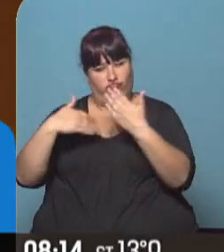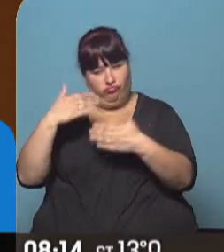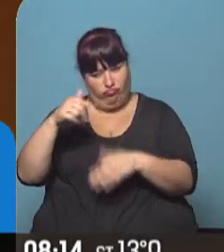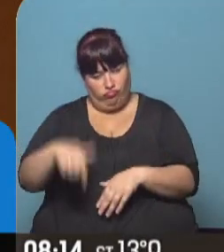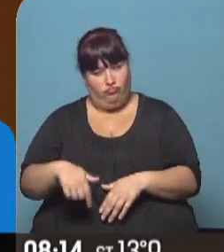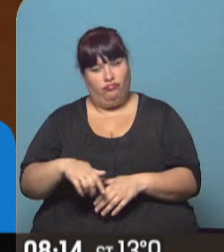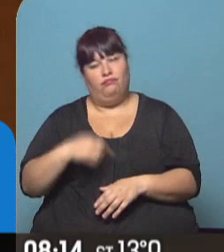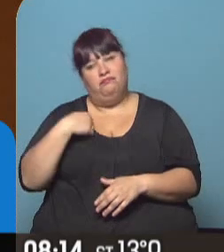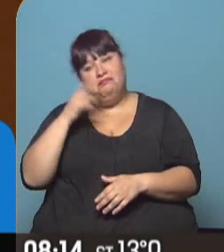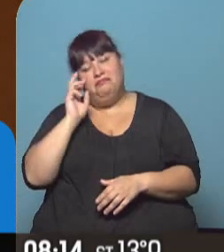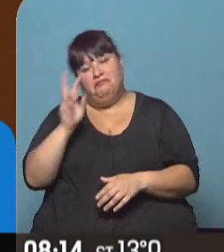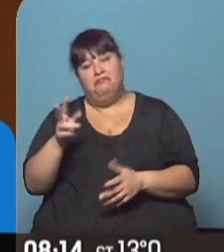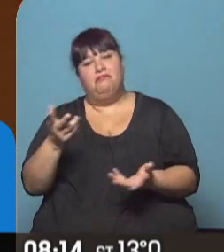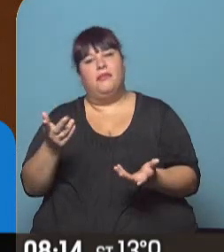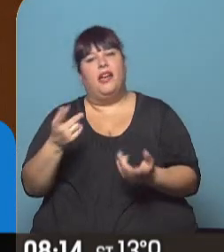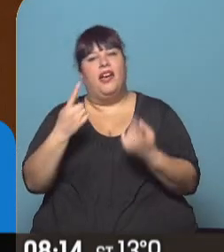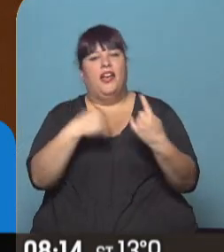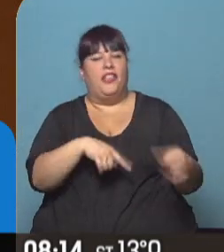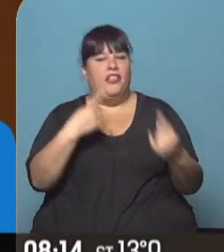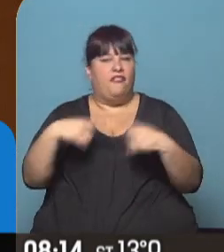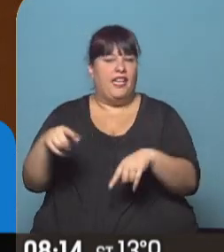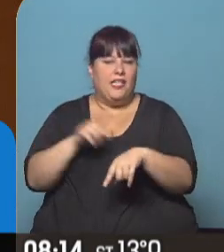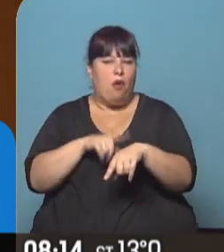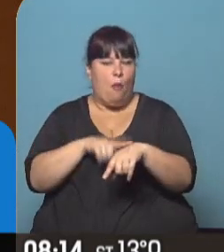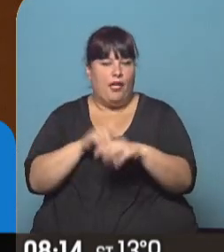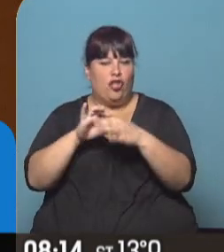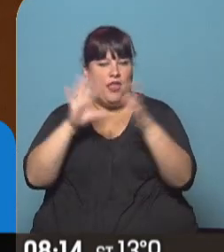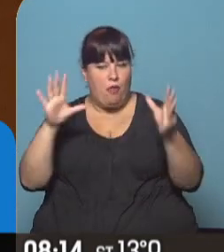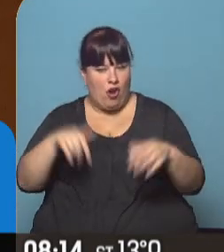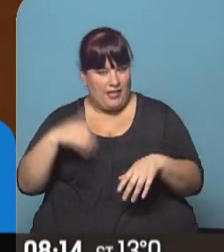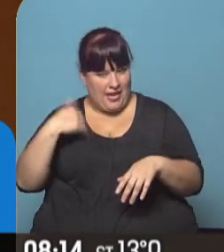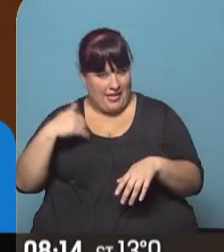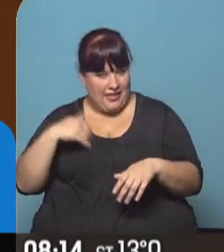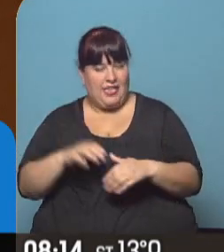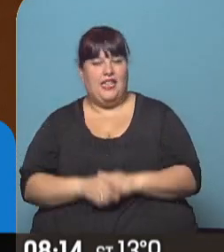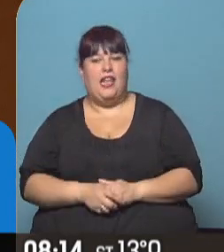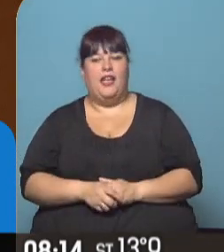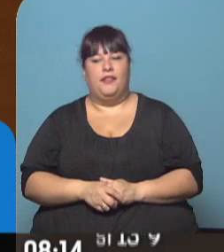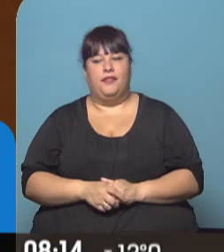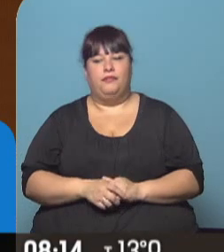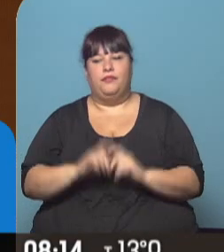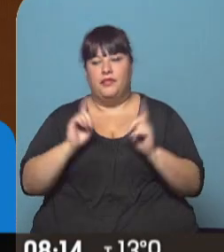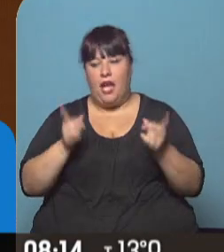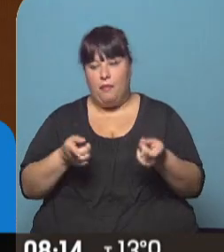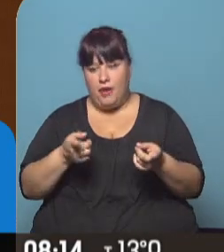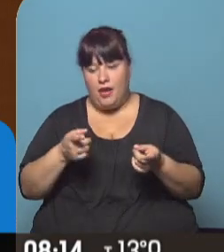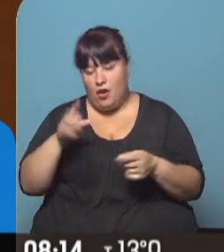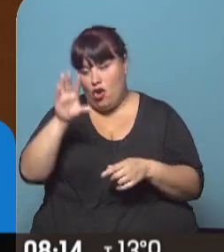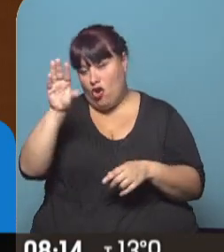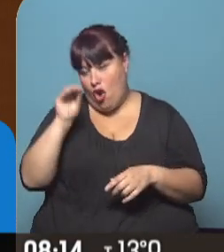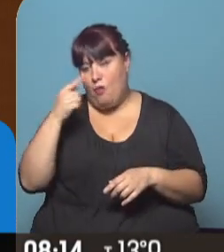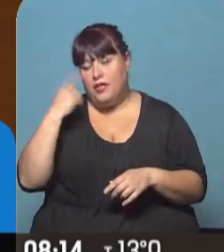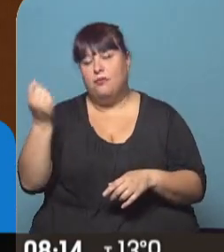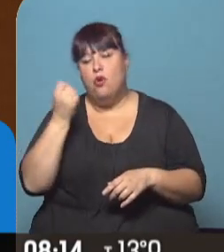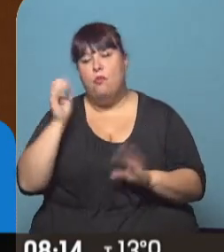uno puede ver los diferentes momentos que tuvo la democracia en la república argentina y tomar también la